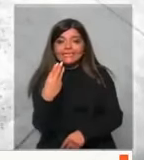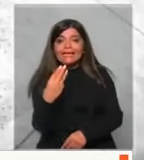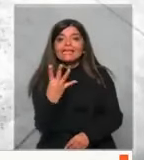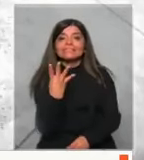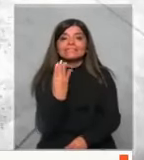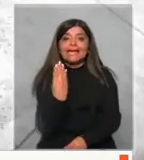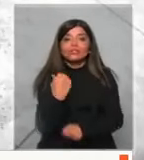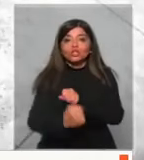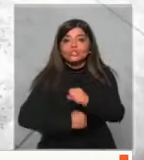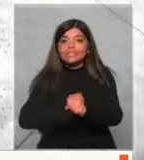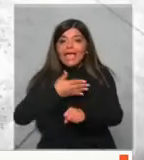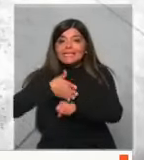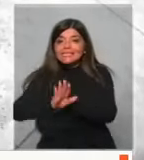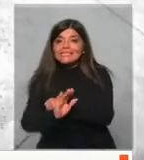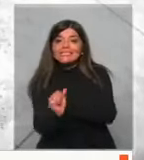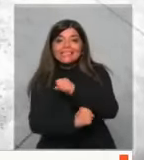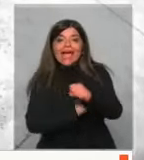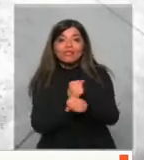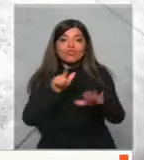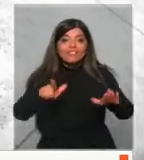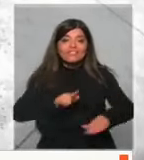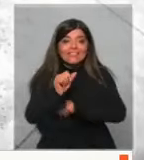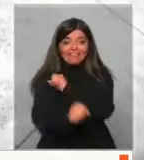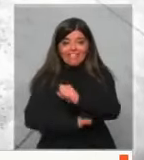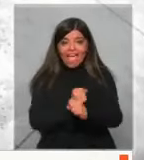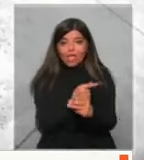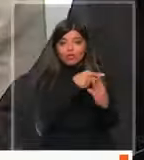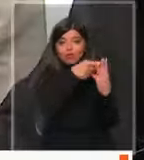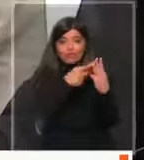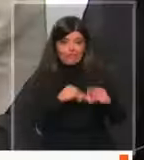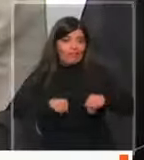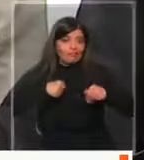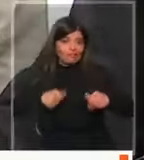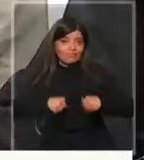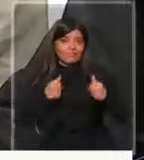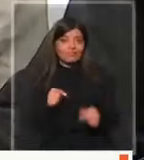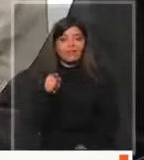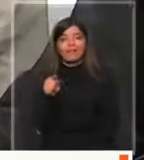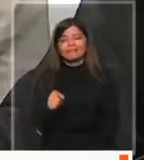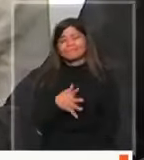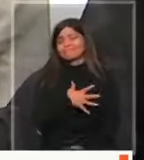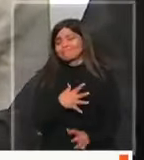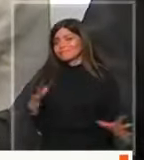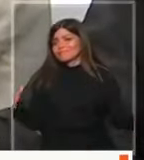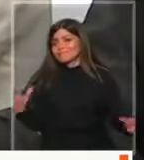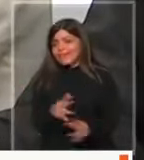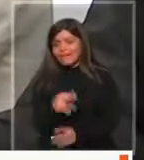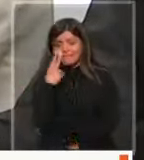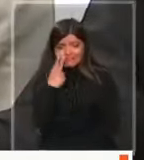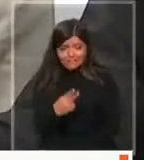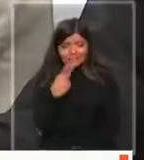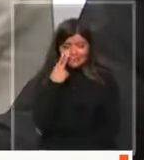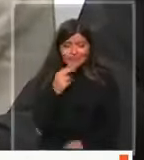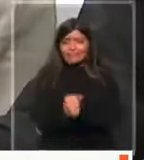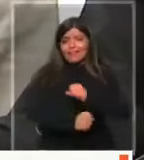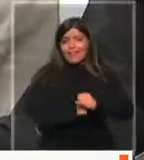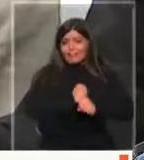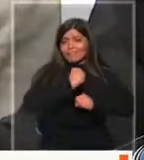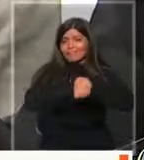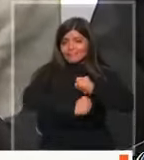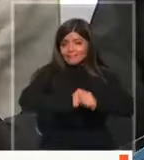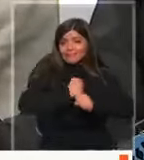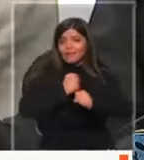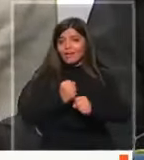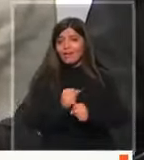14, 15 y 17 años. Esta es una tendencia terrible que hemos venido viendo hace ya varios años.